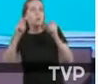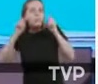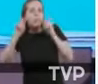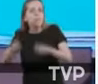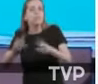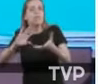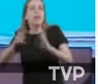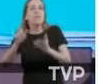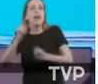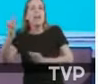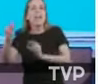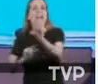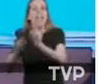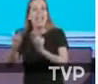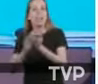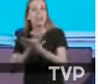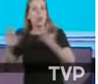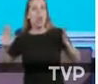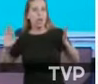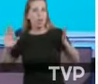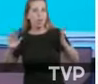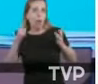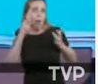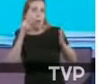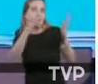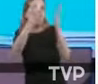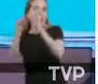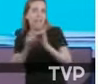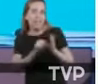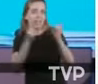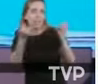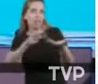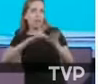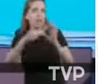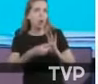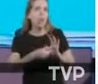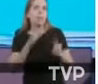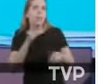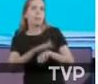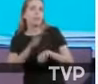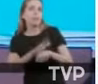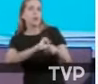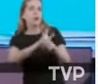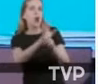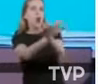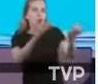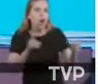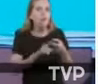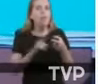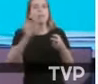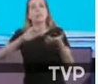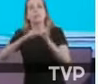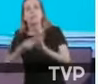línea de crédito y obviamente que desde el punto de vista de los países que enfrentan problemas, tanto en la pandemia como cuestiones estructurales